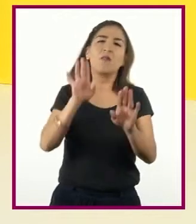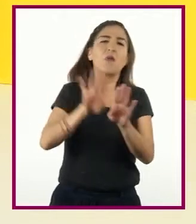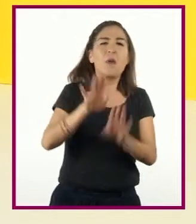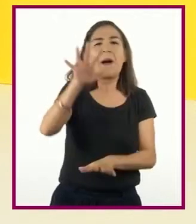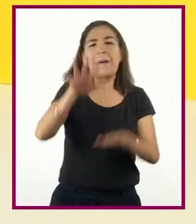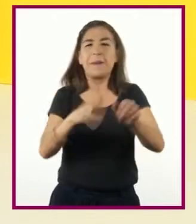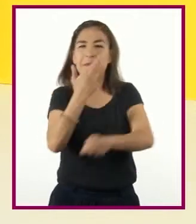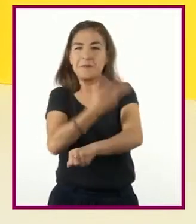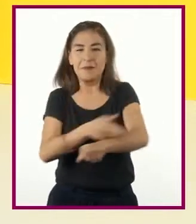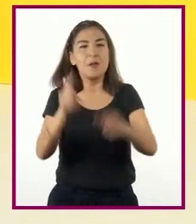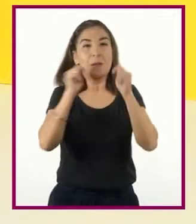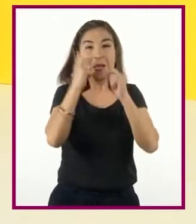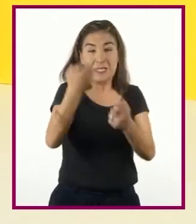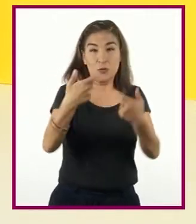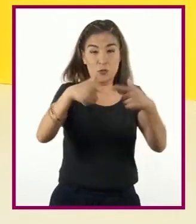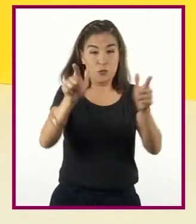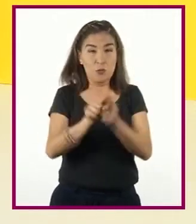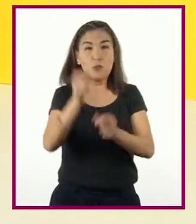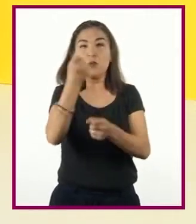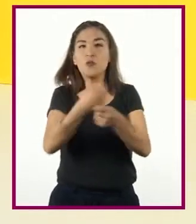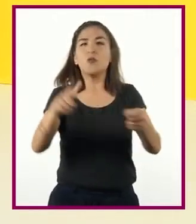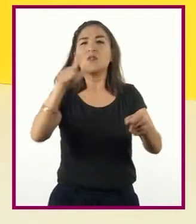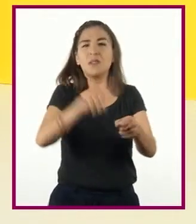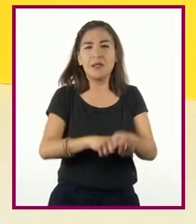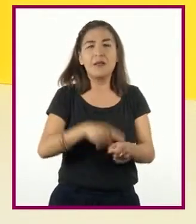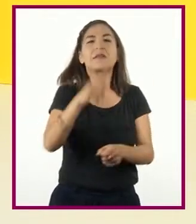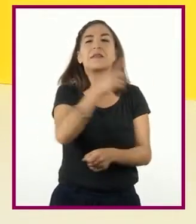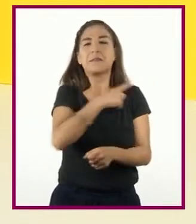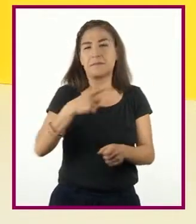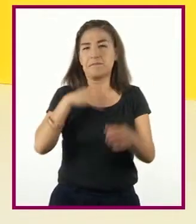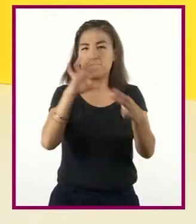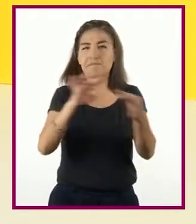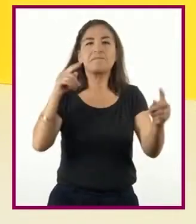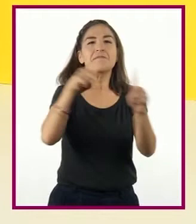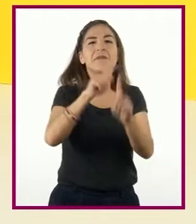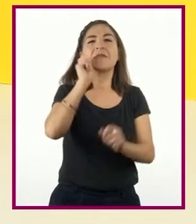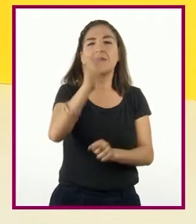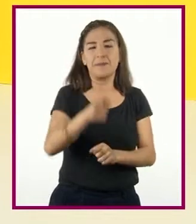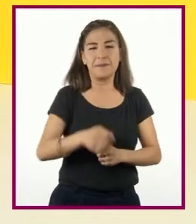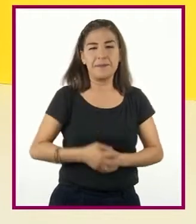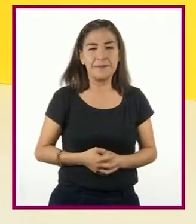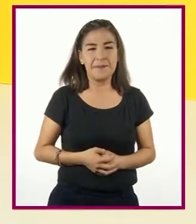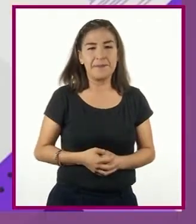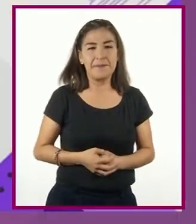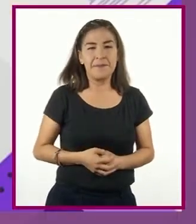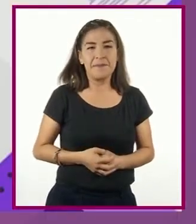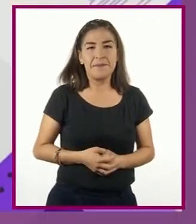la influencia de los grupos sociales, me gustaría precisar a qué nos referimos con estos.